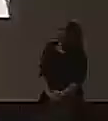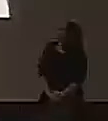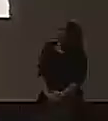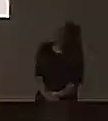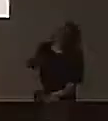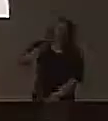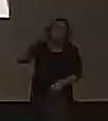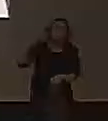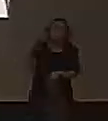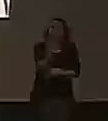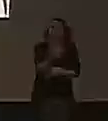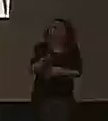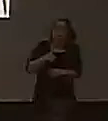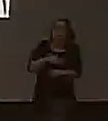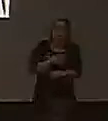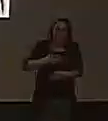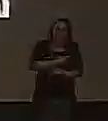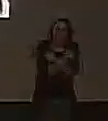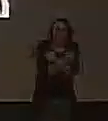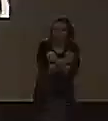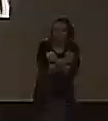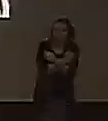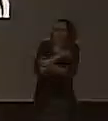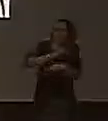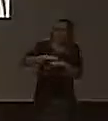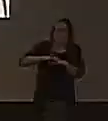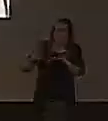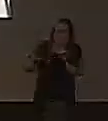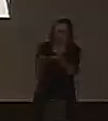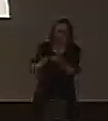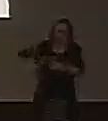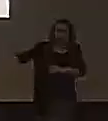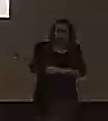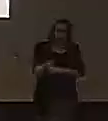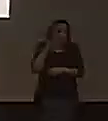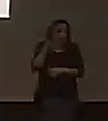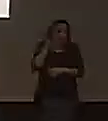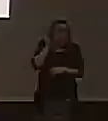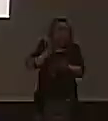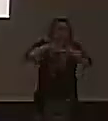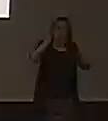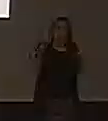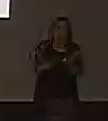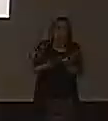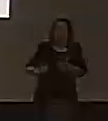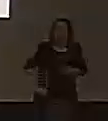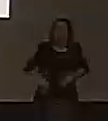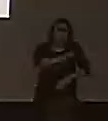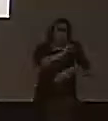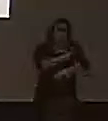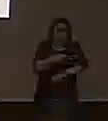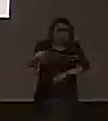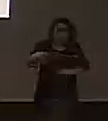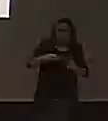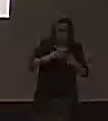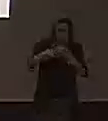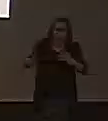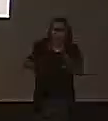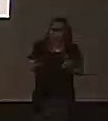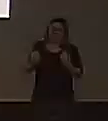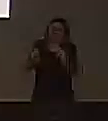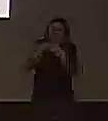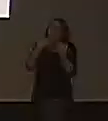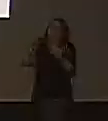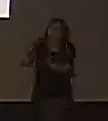Hola a todos, quiero enviar un muy fuerte abrazo a las raquetistas, pioneras en el mundo profesional del deporte y que por ellas estamos aquí hoy.